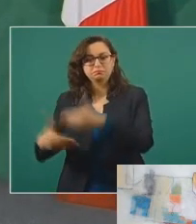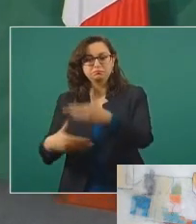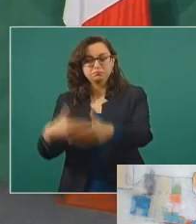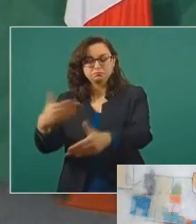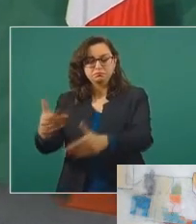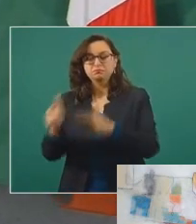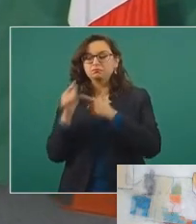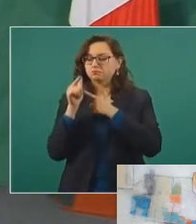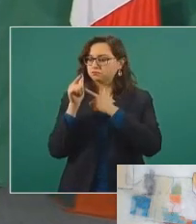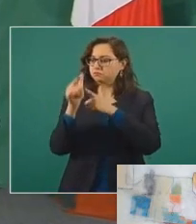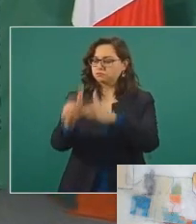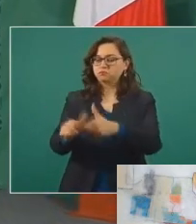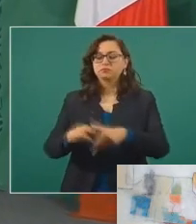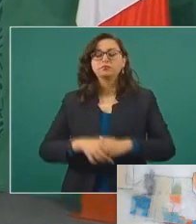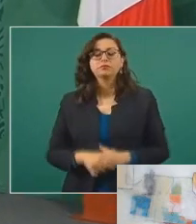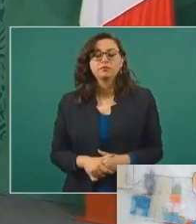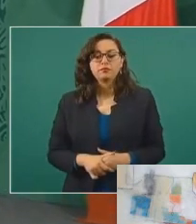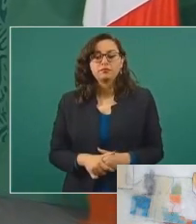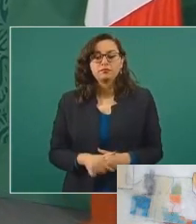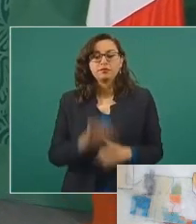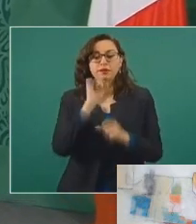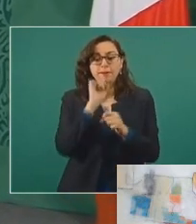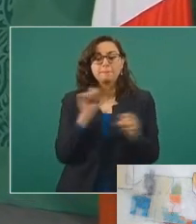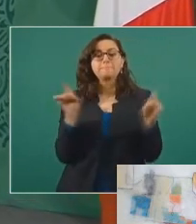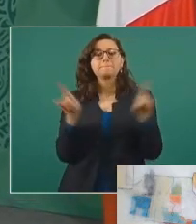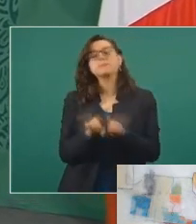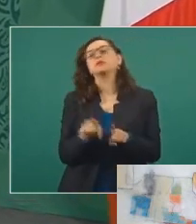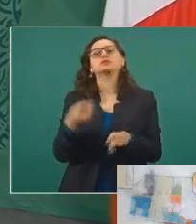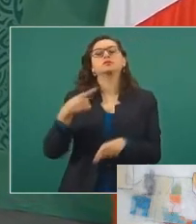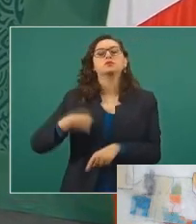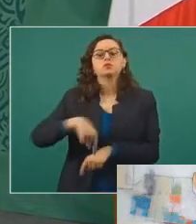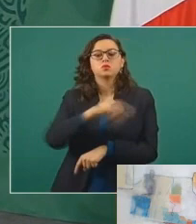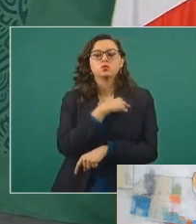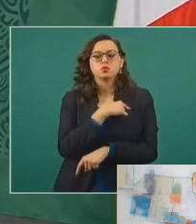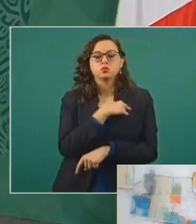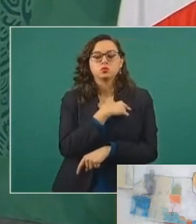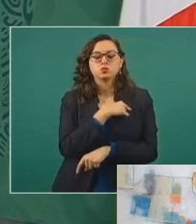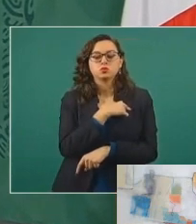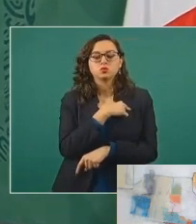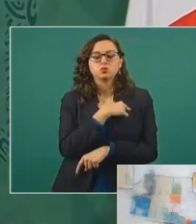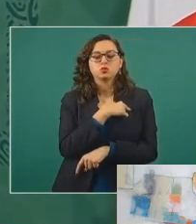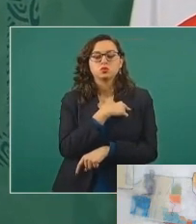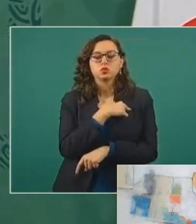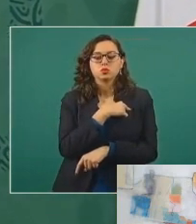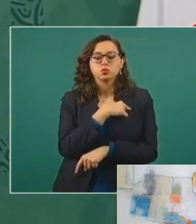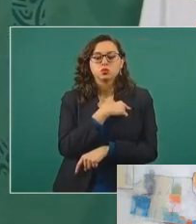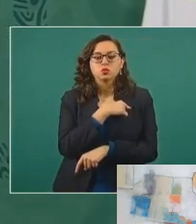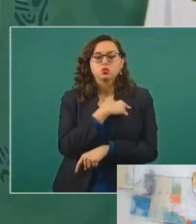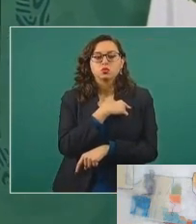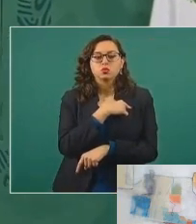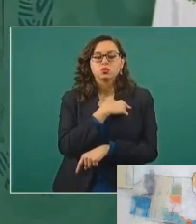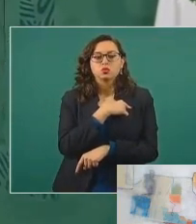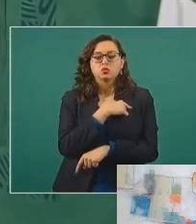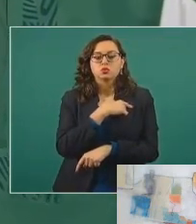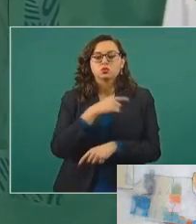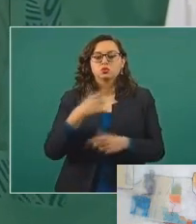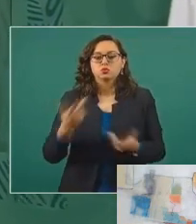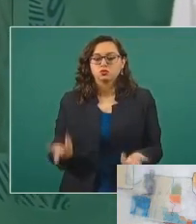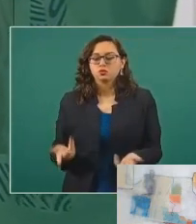vamos a procurar y producir petróleo crudo para la